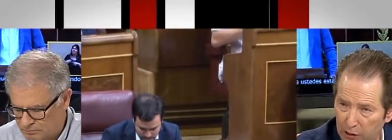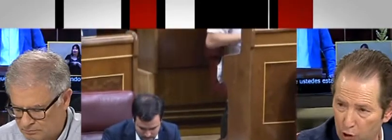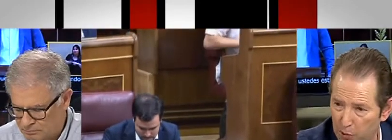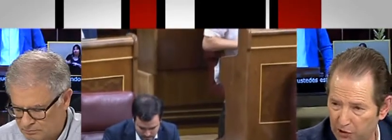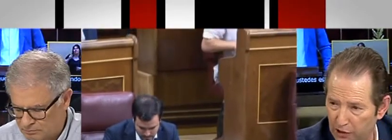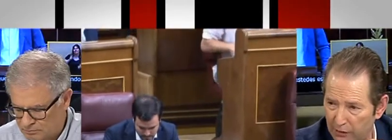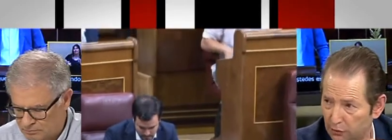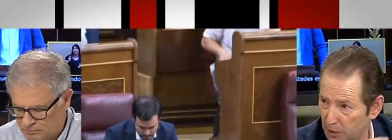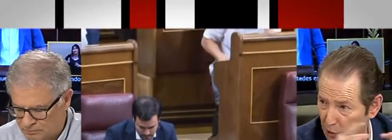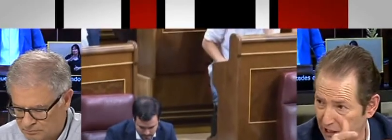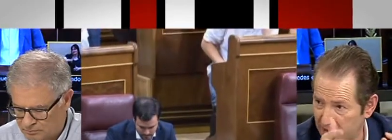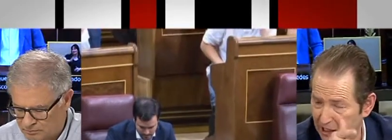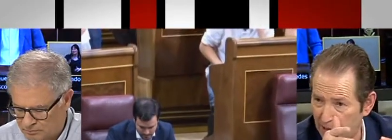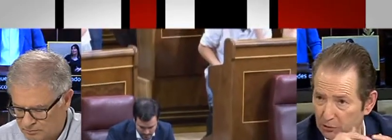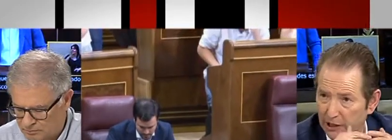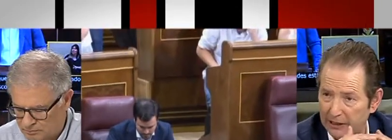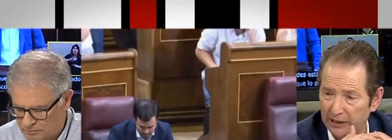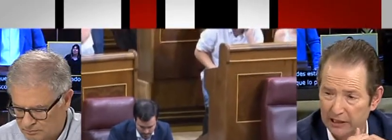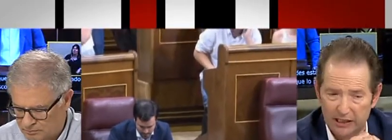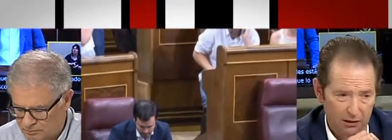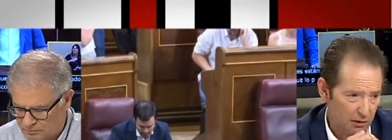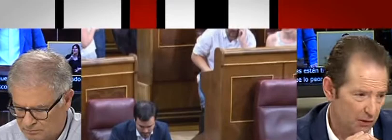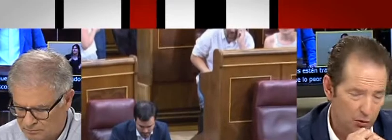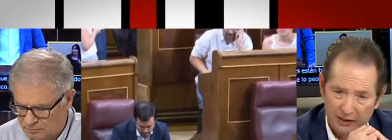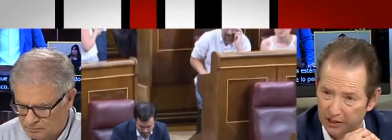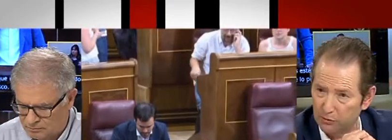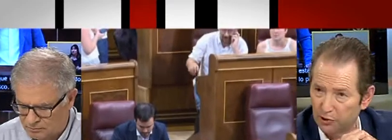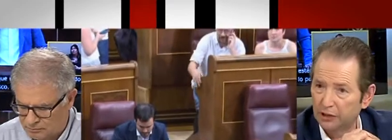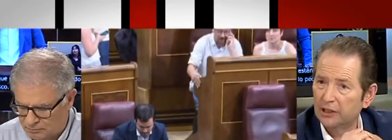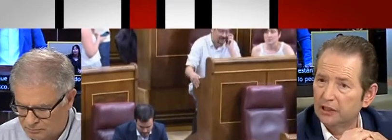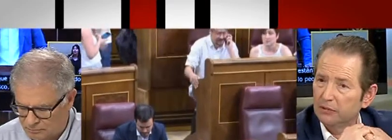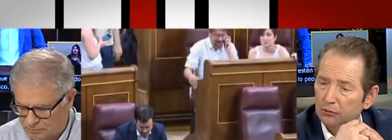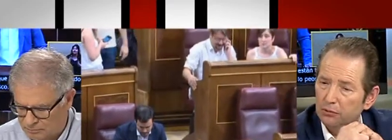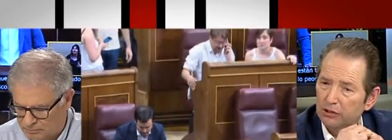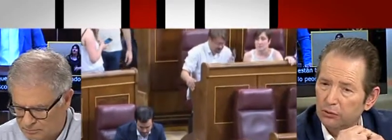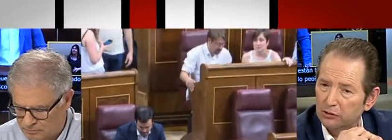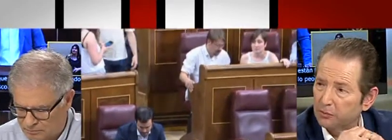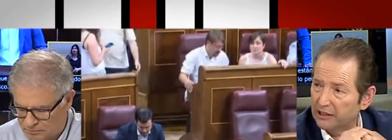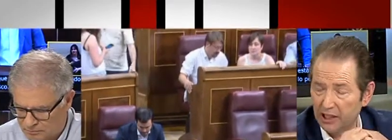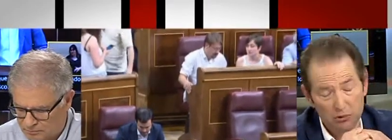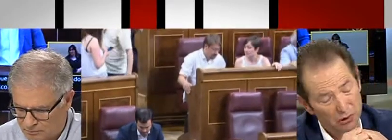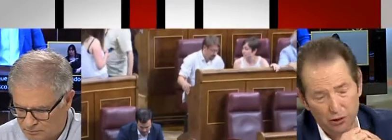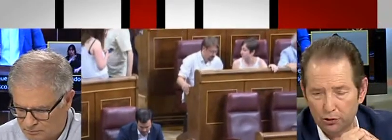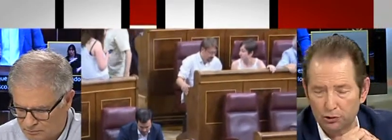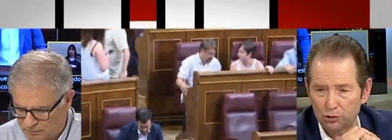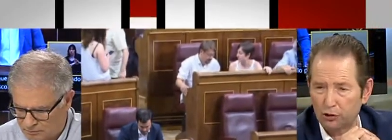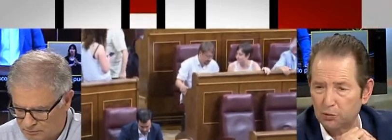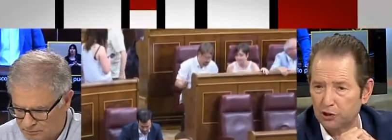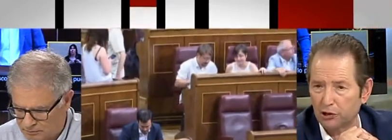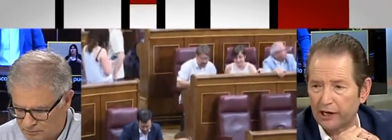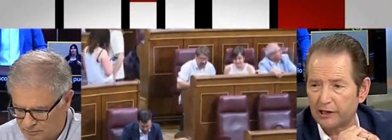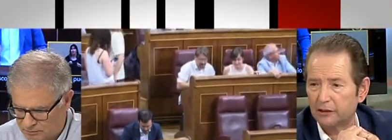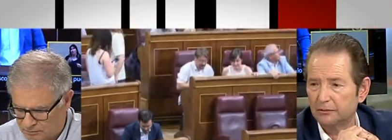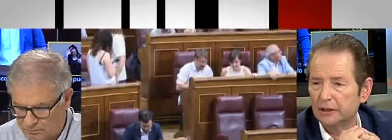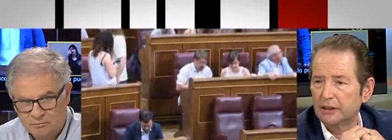un ciudadano no posicionado políticamente que haya visto el debate es la de menudo país tenemos menudo menudas con el país tenemos y yo creo que eso no se corresponde